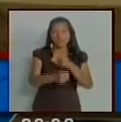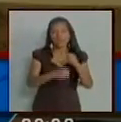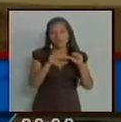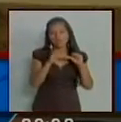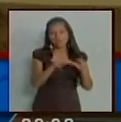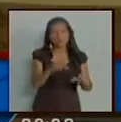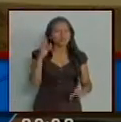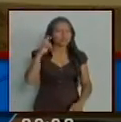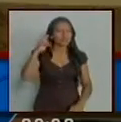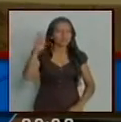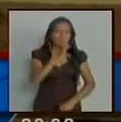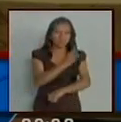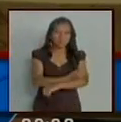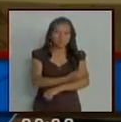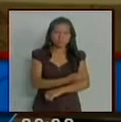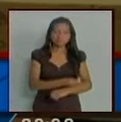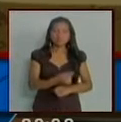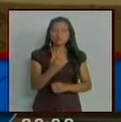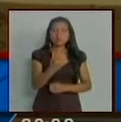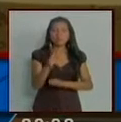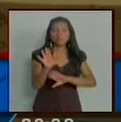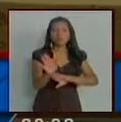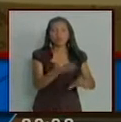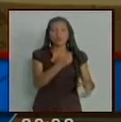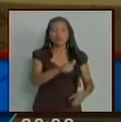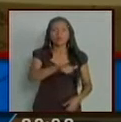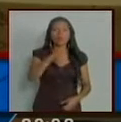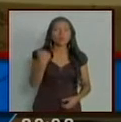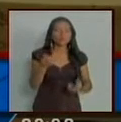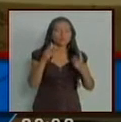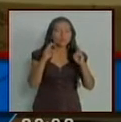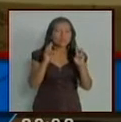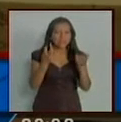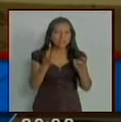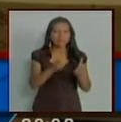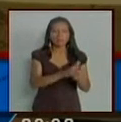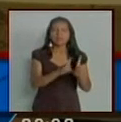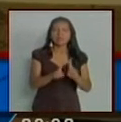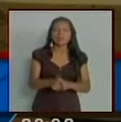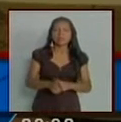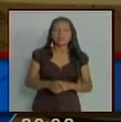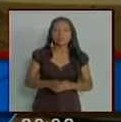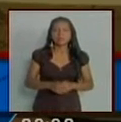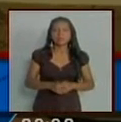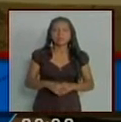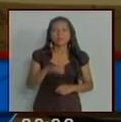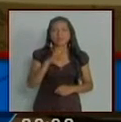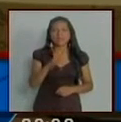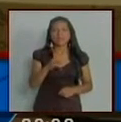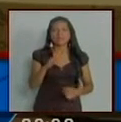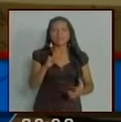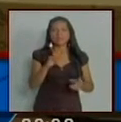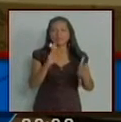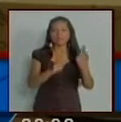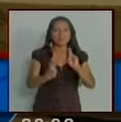años. Otra condición también es el hecho de